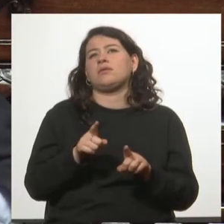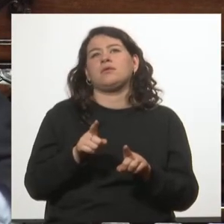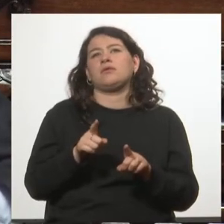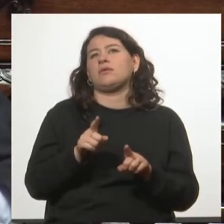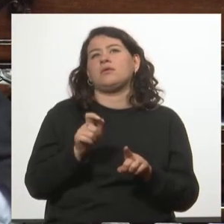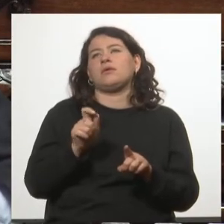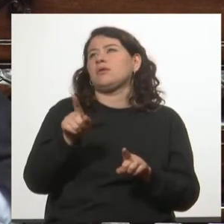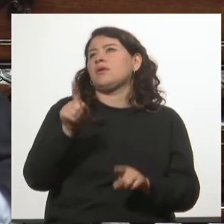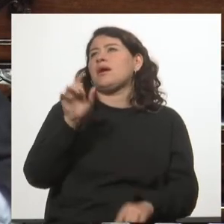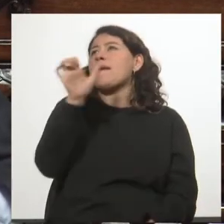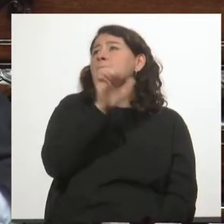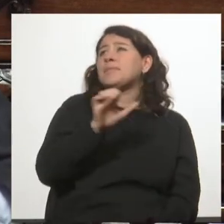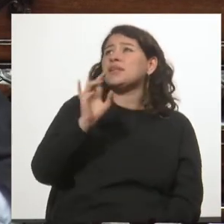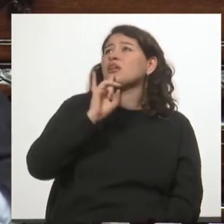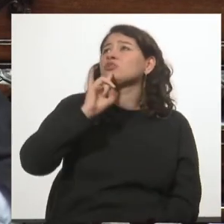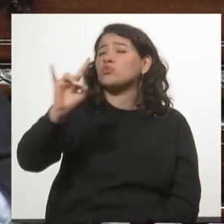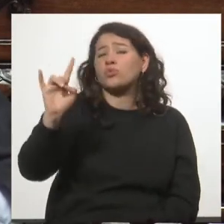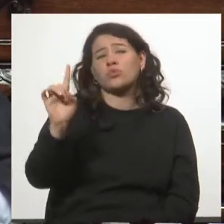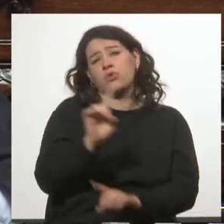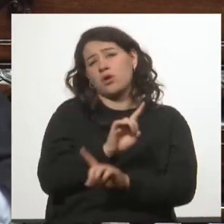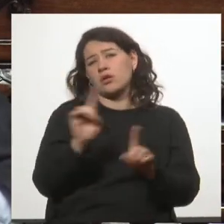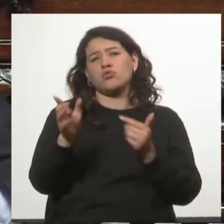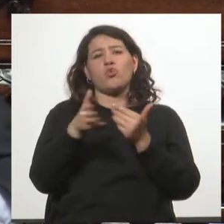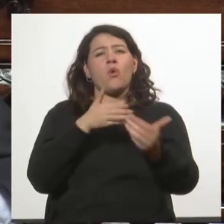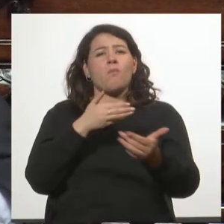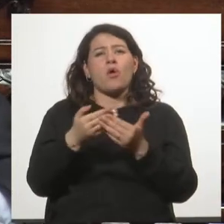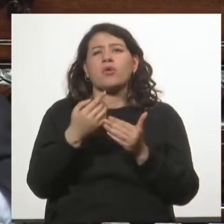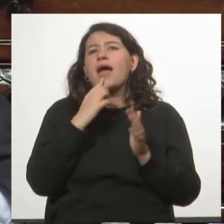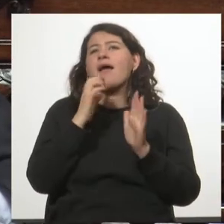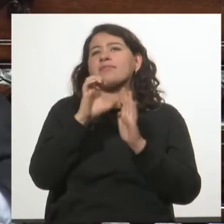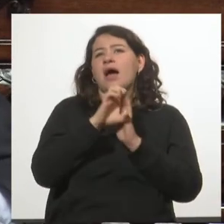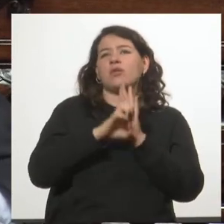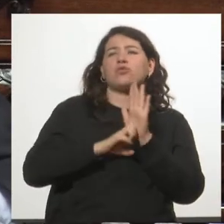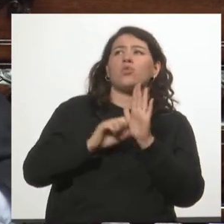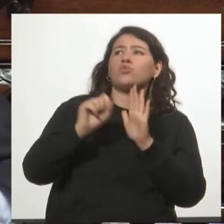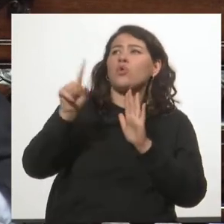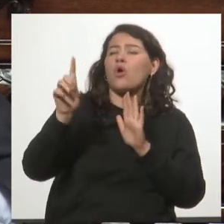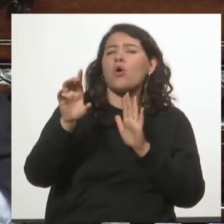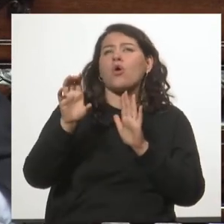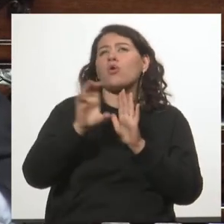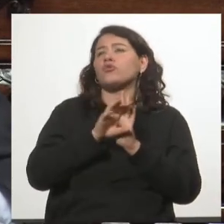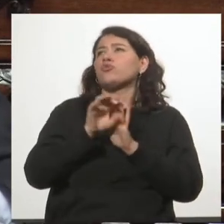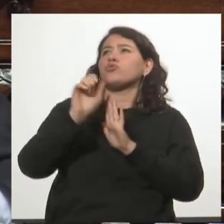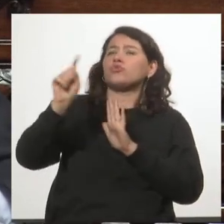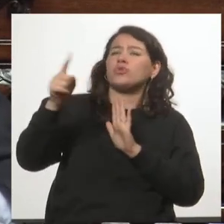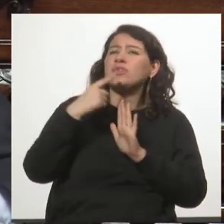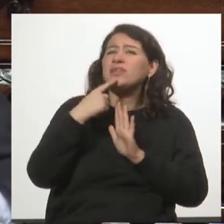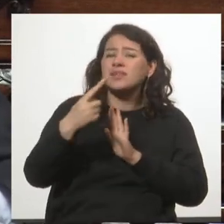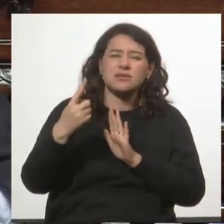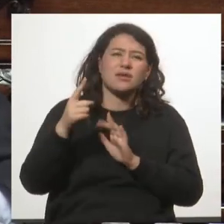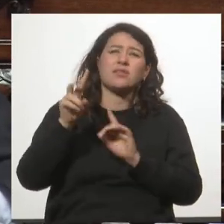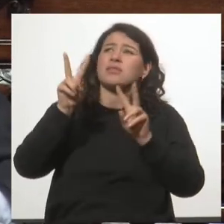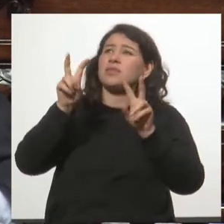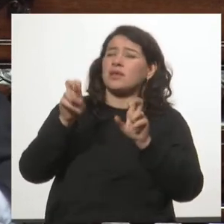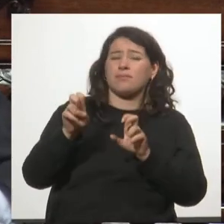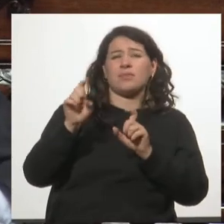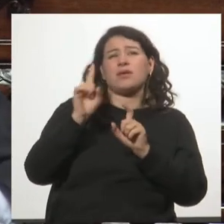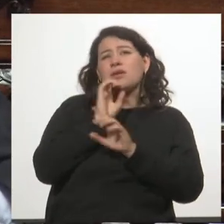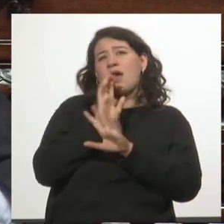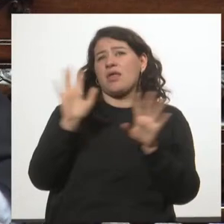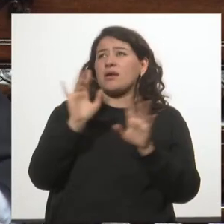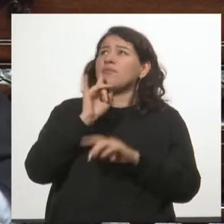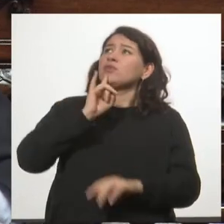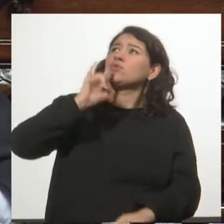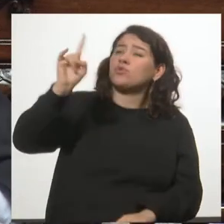más allá de lo que diga en sus estatutos más allá de lo que diga la constitución está totalmente fuera del